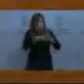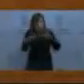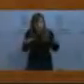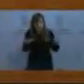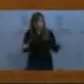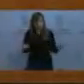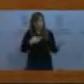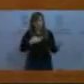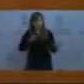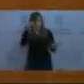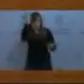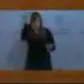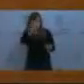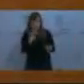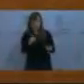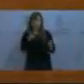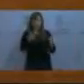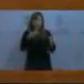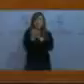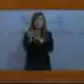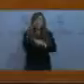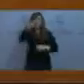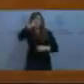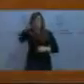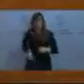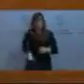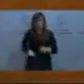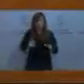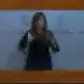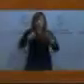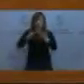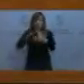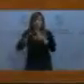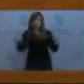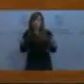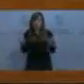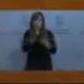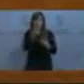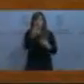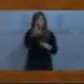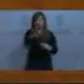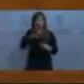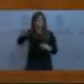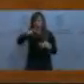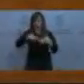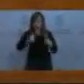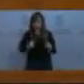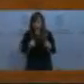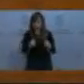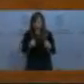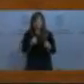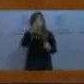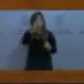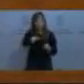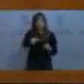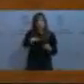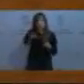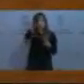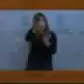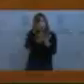ocurrido a mí. Esto es una denuncia de los equipos de urgencias de las dos áreas sanitarias. Denuncia recogida por otras